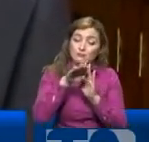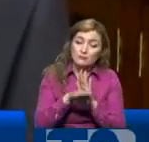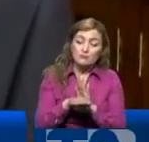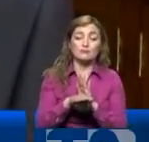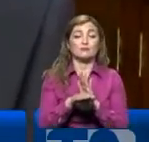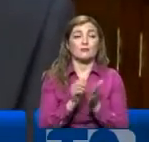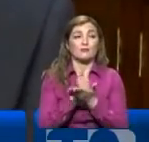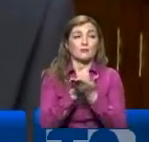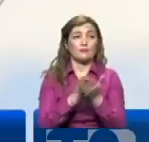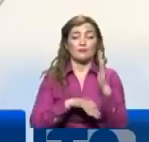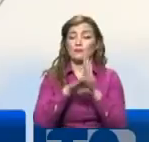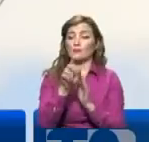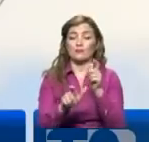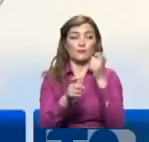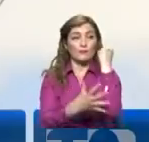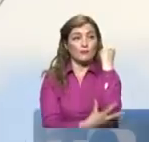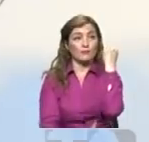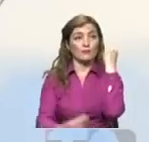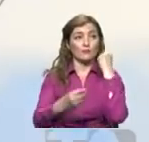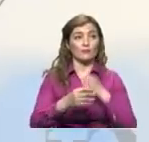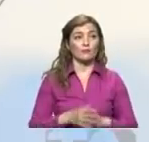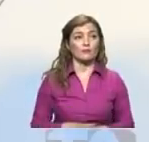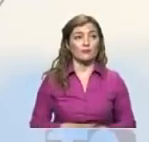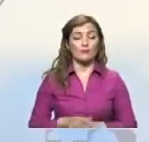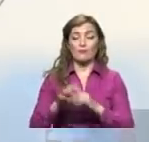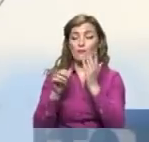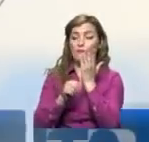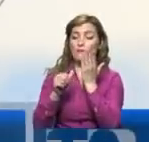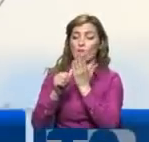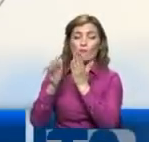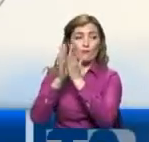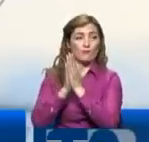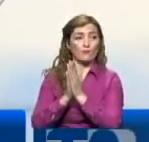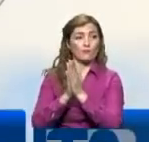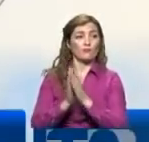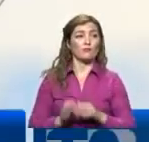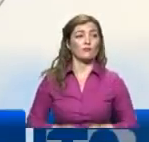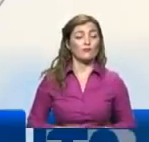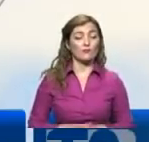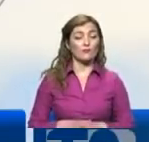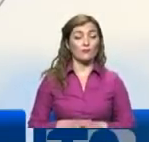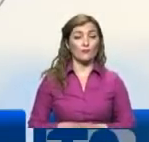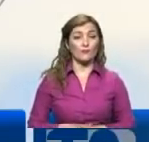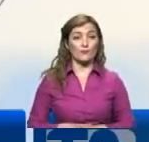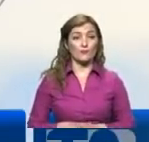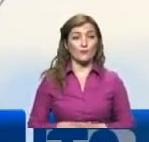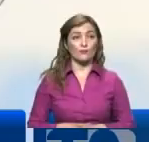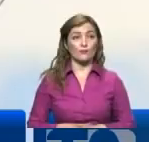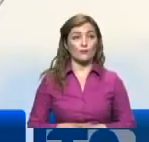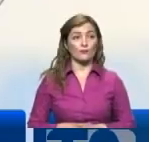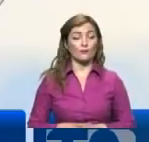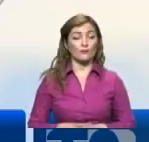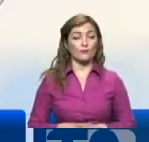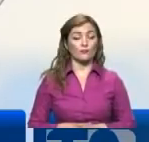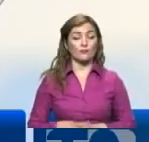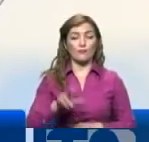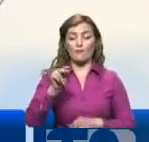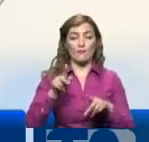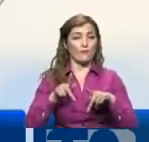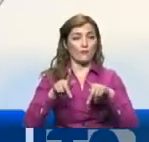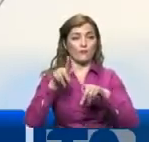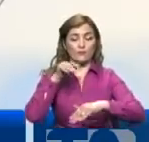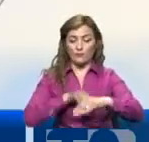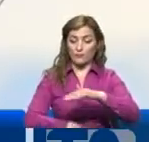se benefician los más pobres. Señor ministro, le solicitamos que no se permita